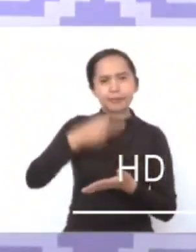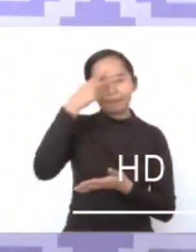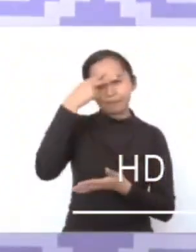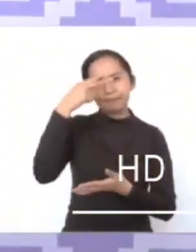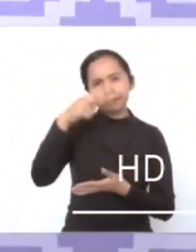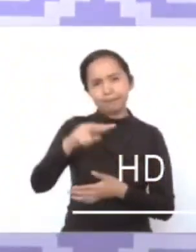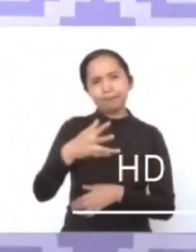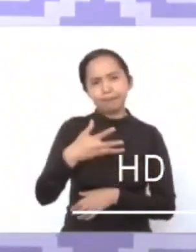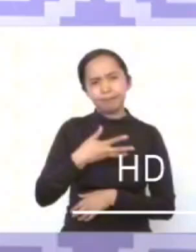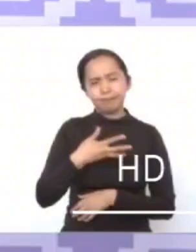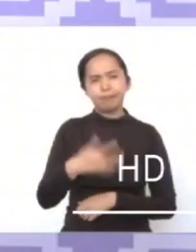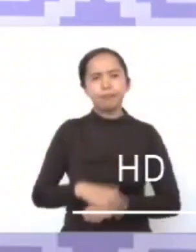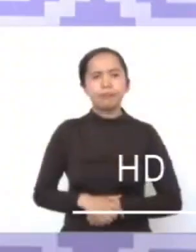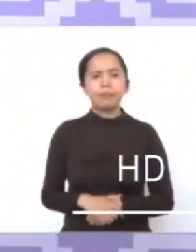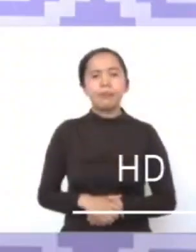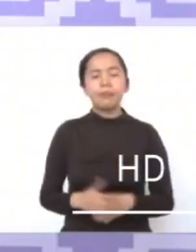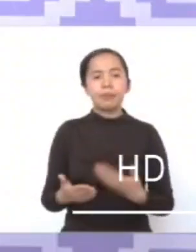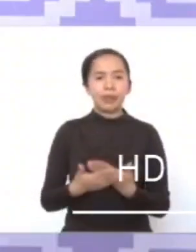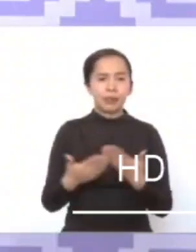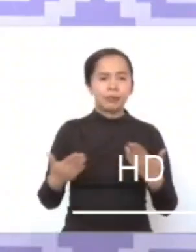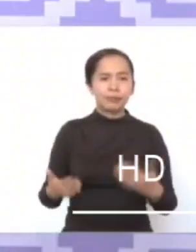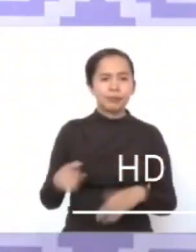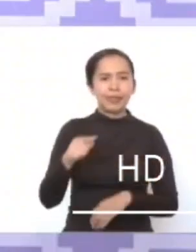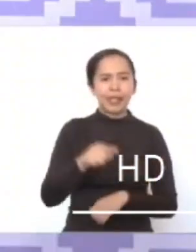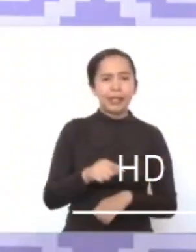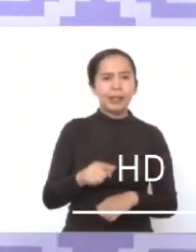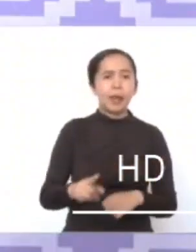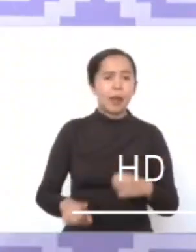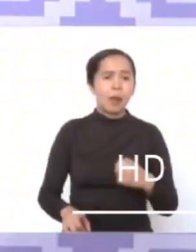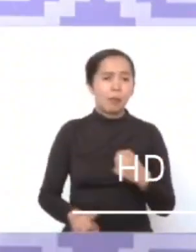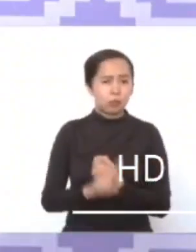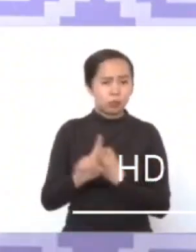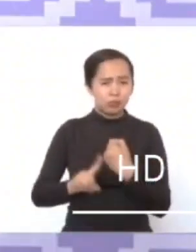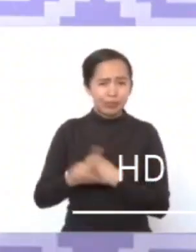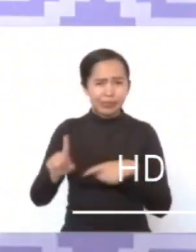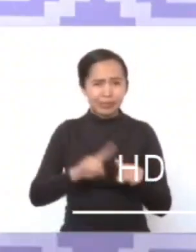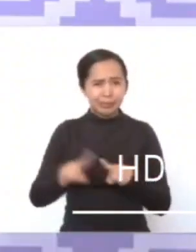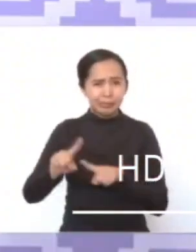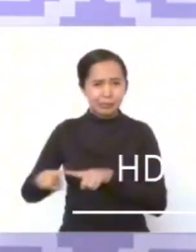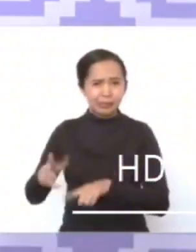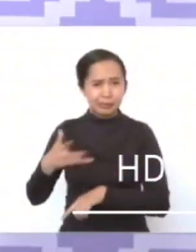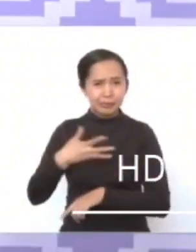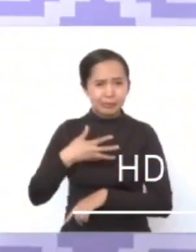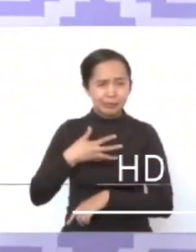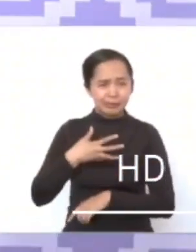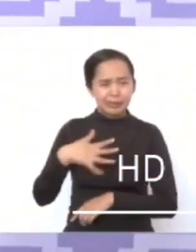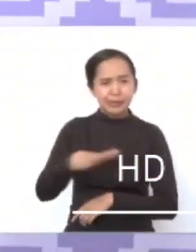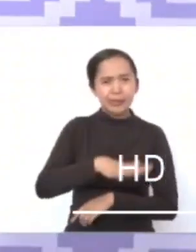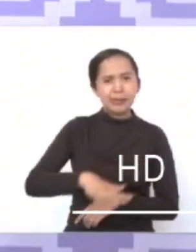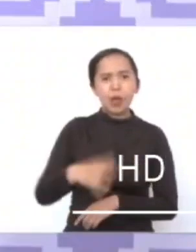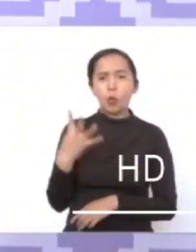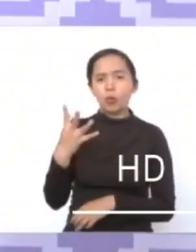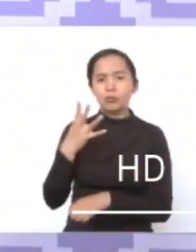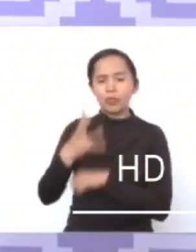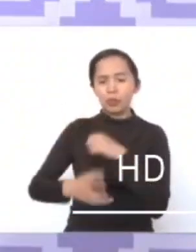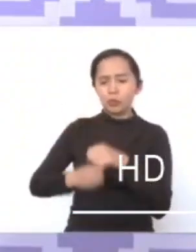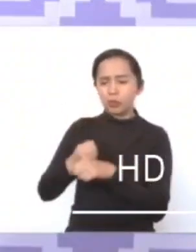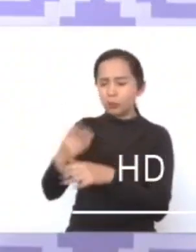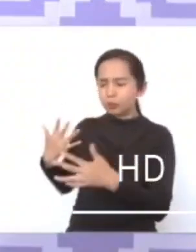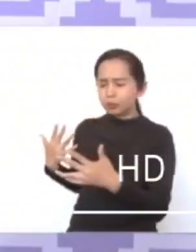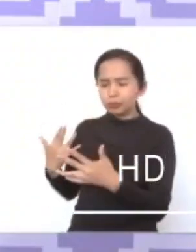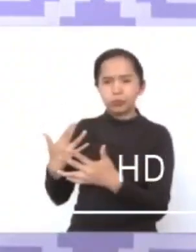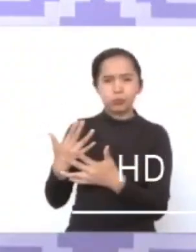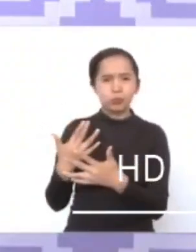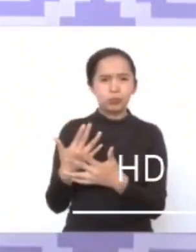estaban viviendo. La alerta de violencia contra las mujeres surge hace casi 4 años no solo como una